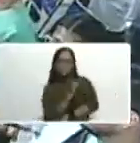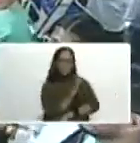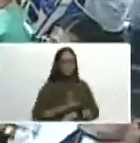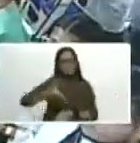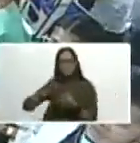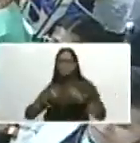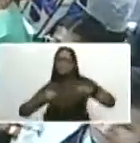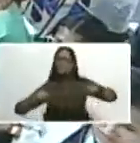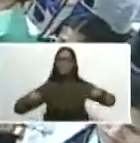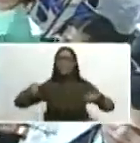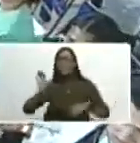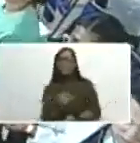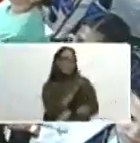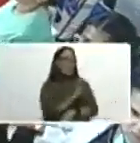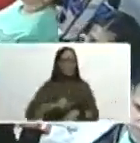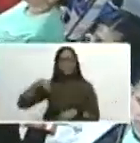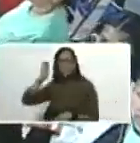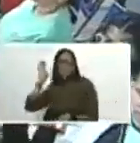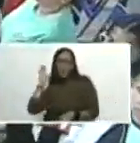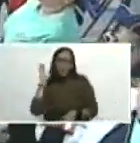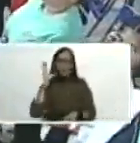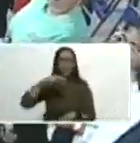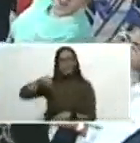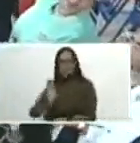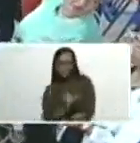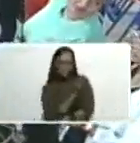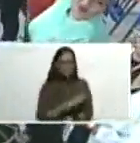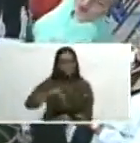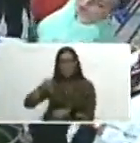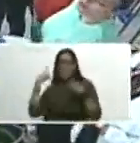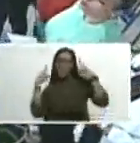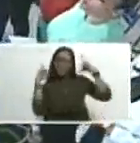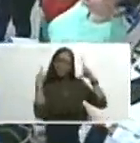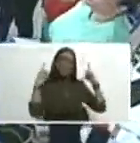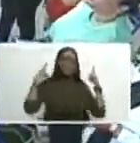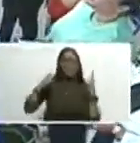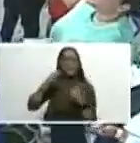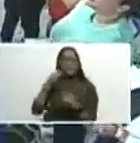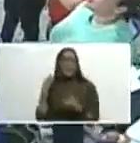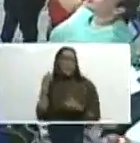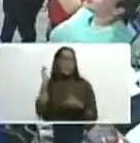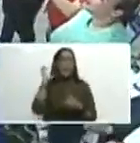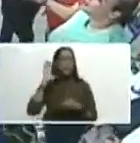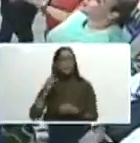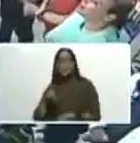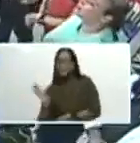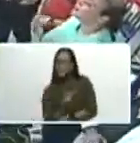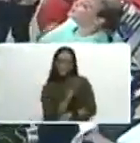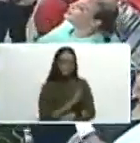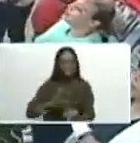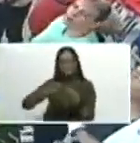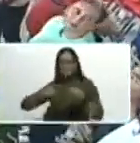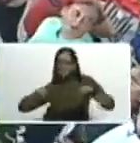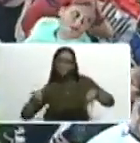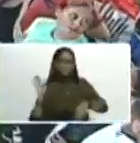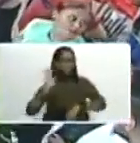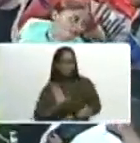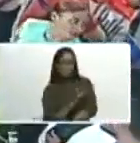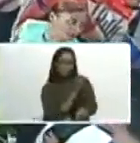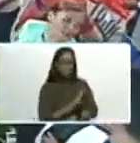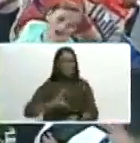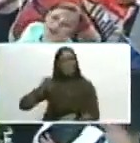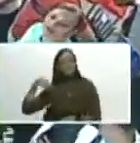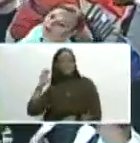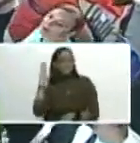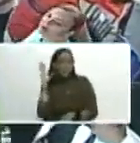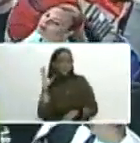tierra, quiero cantarle a mi país, quiero cantarle a la Guaira, el pueblo donde yo nací. Quiero cantarle a mi tierra, quiero cantarle a mi país,